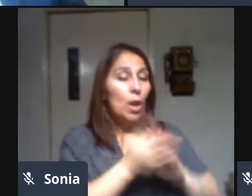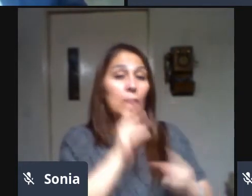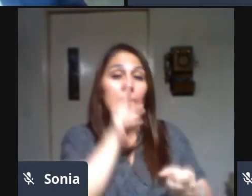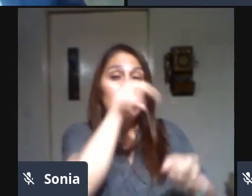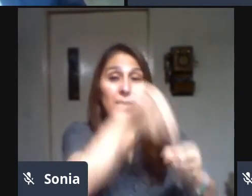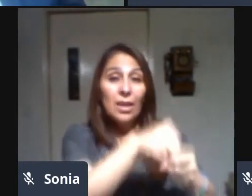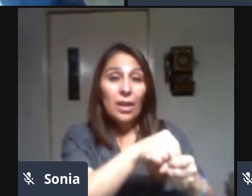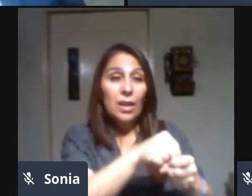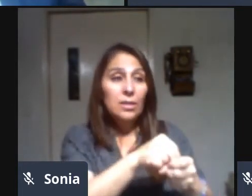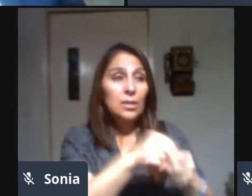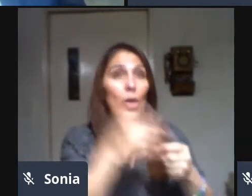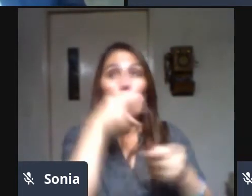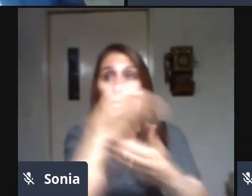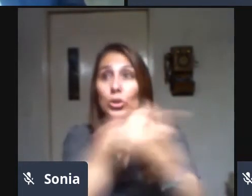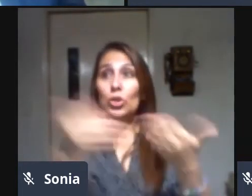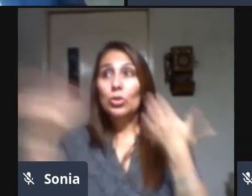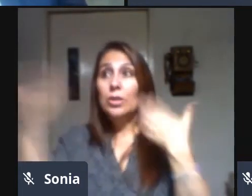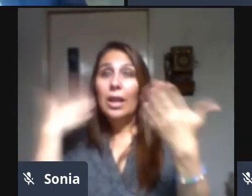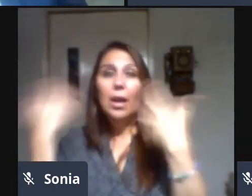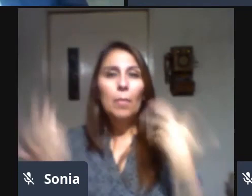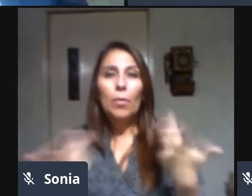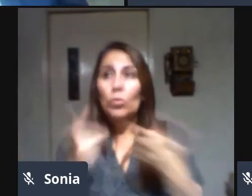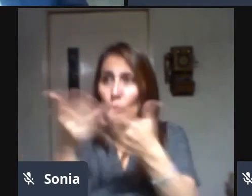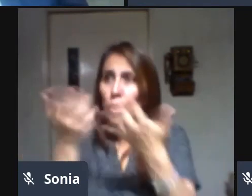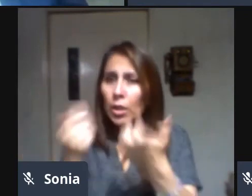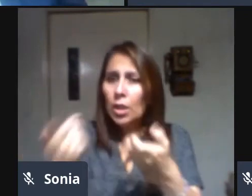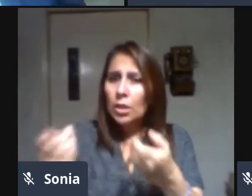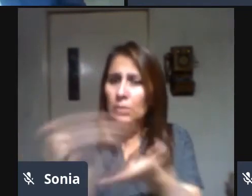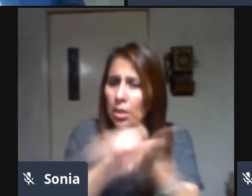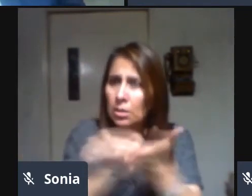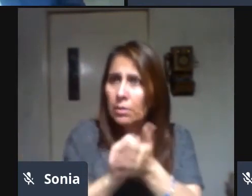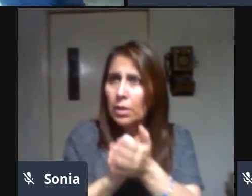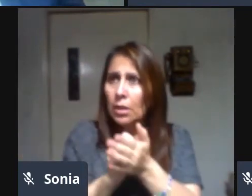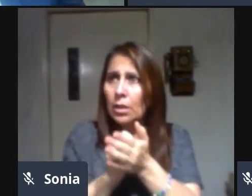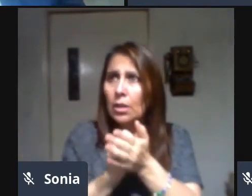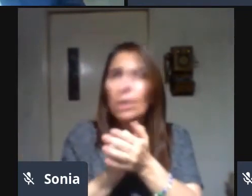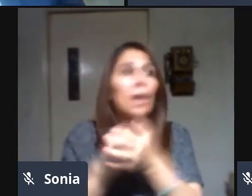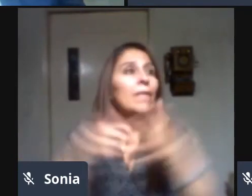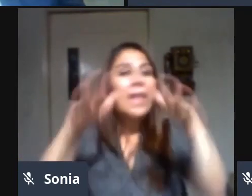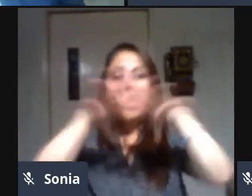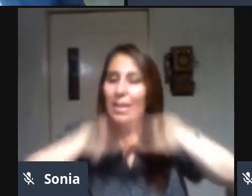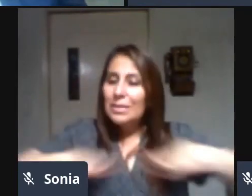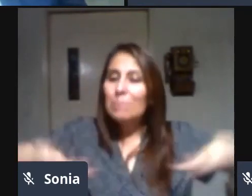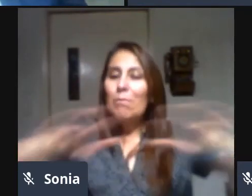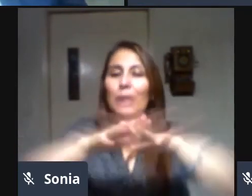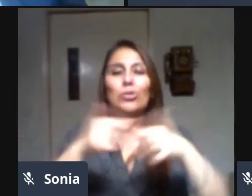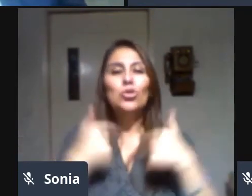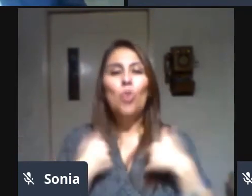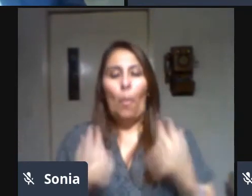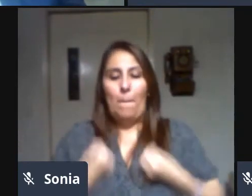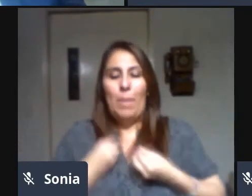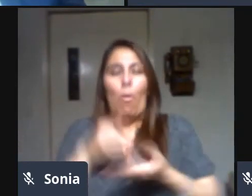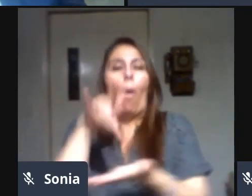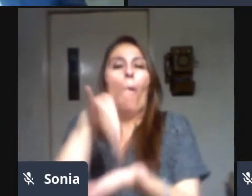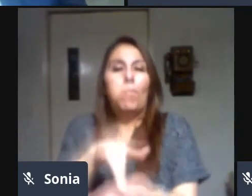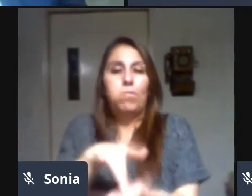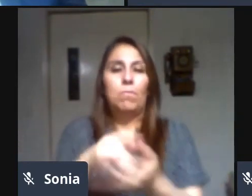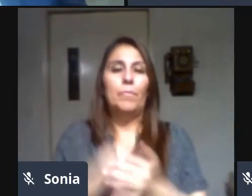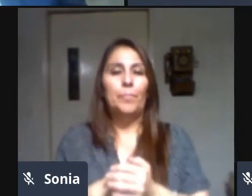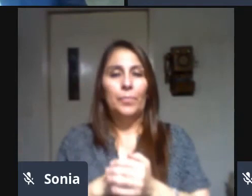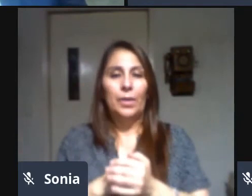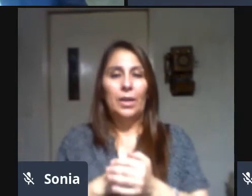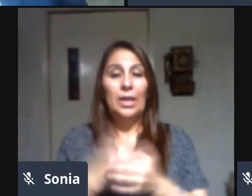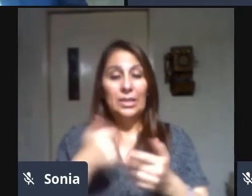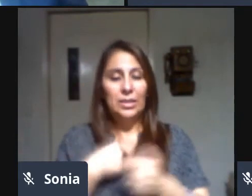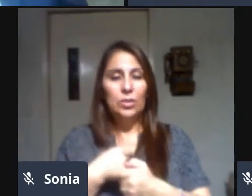sobre qué quieres escribir sobre el espacio que yo habito una vez hablamos desde el yo es más fácil que